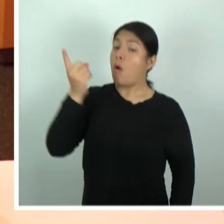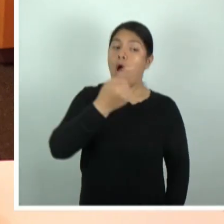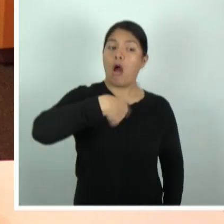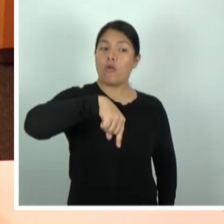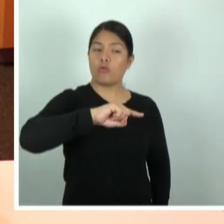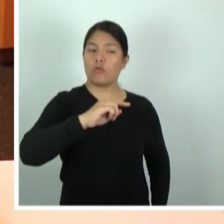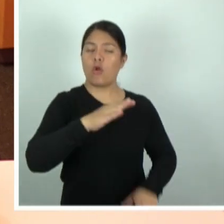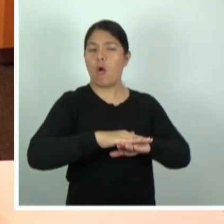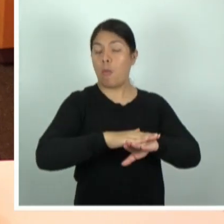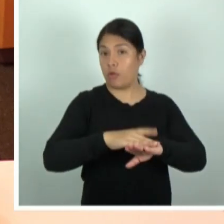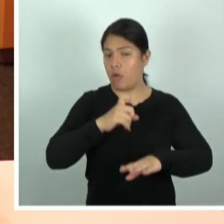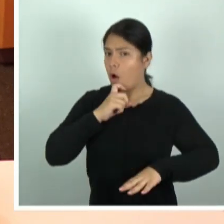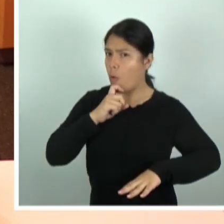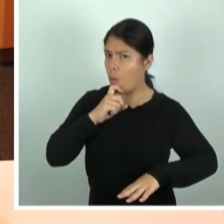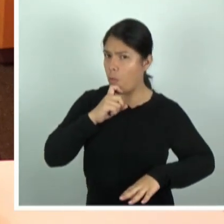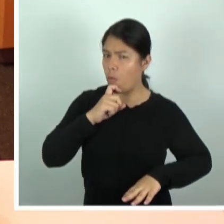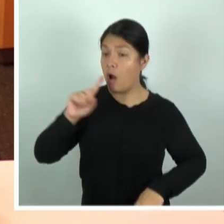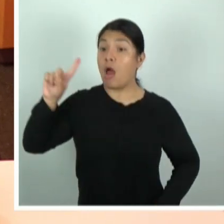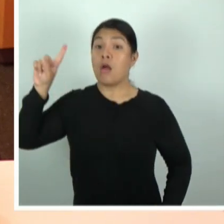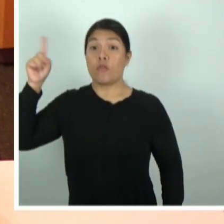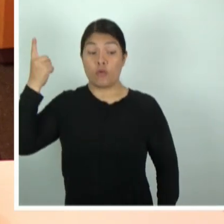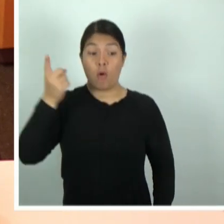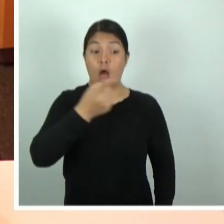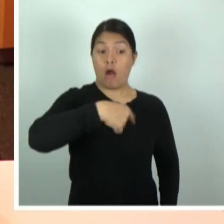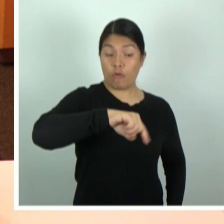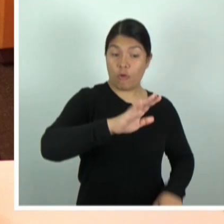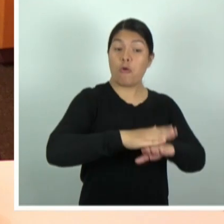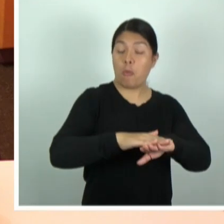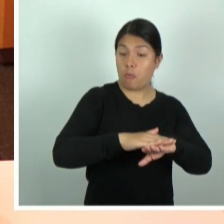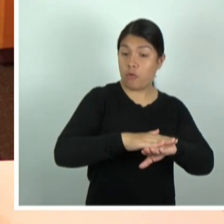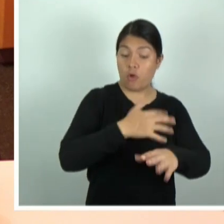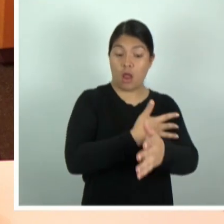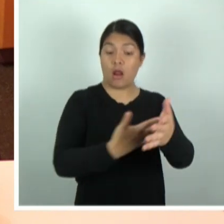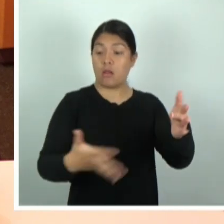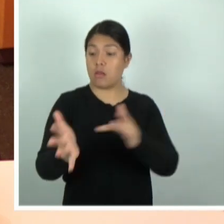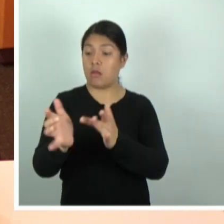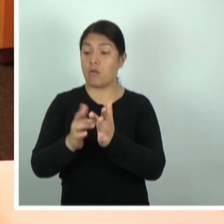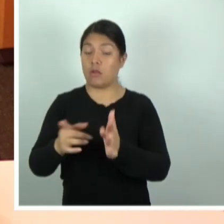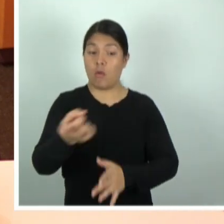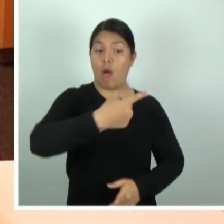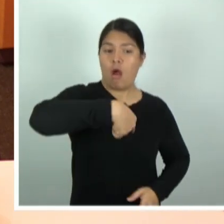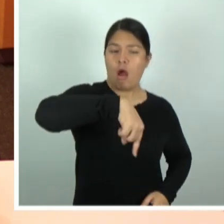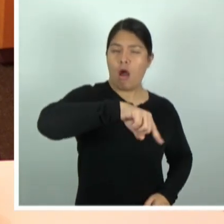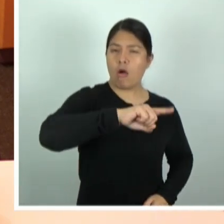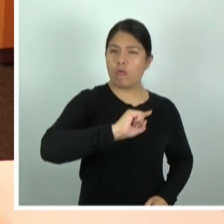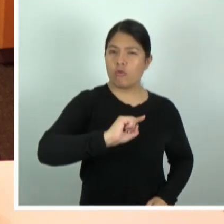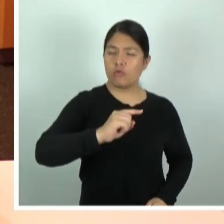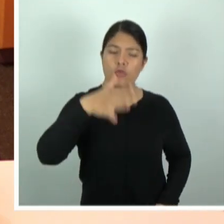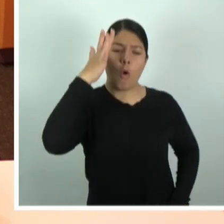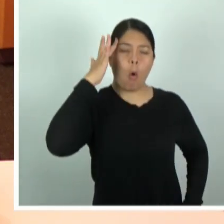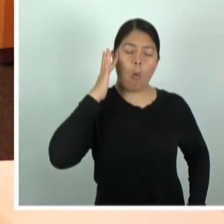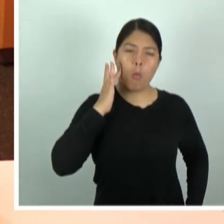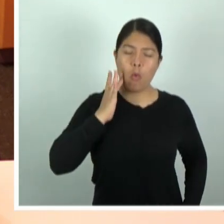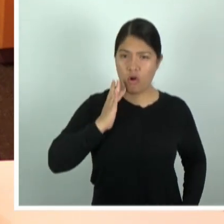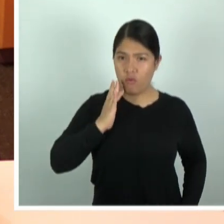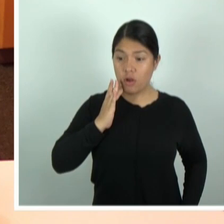perdona, Él nos purifica con la sangre de Jesucristo. es la sangre de Jesucristo